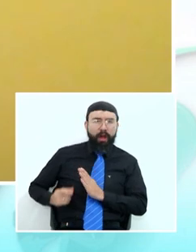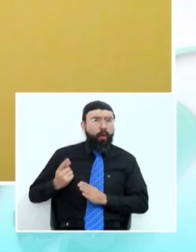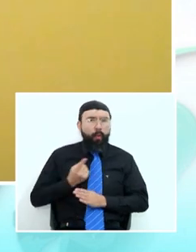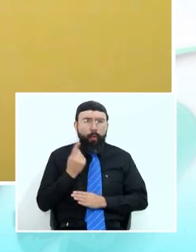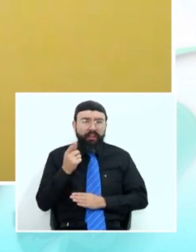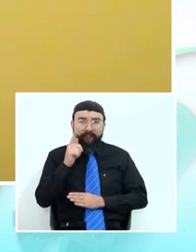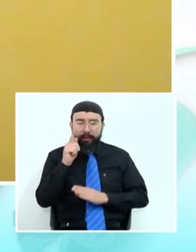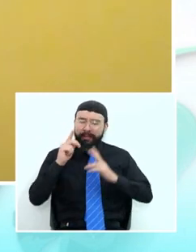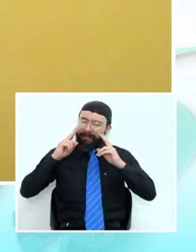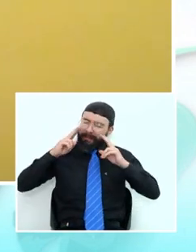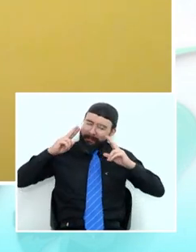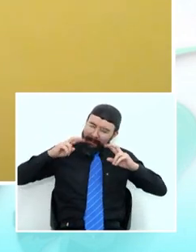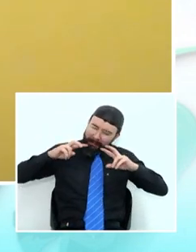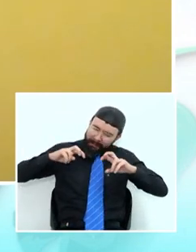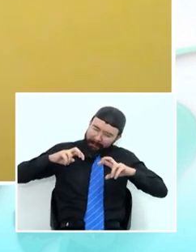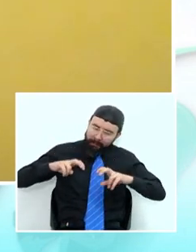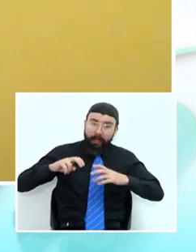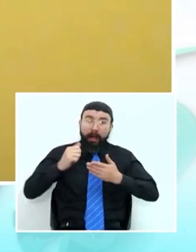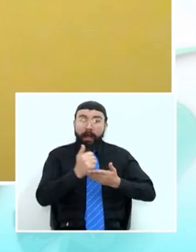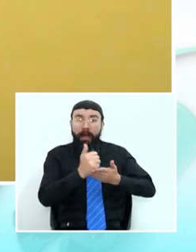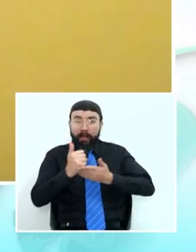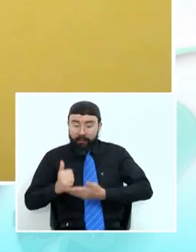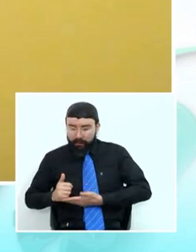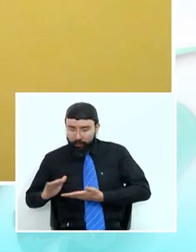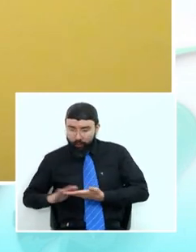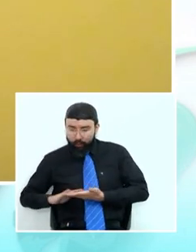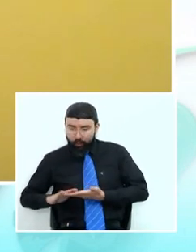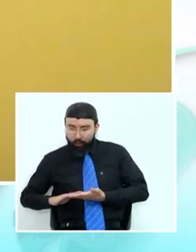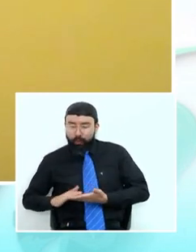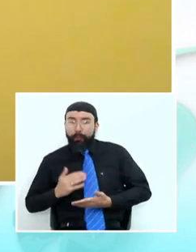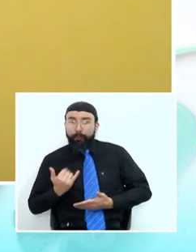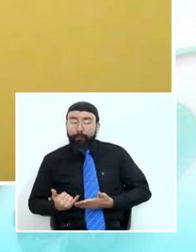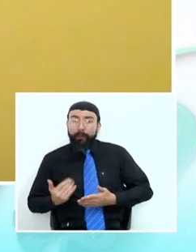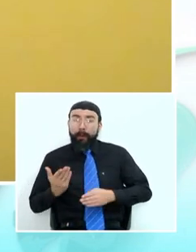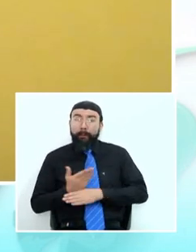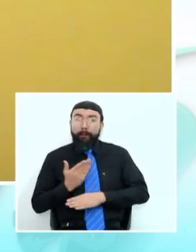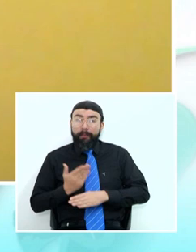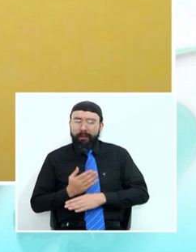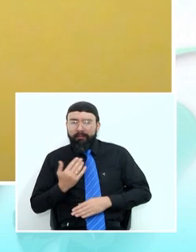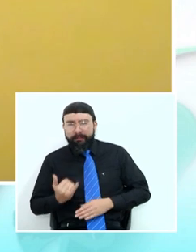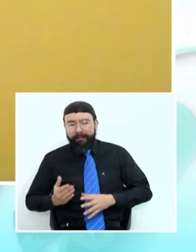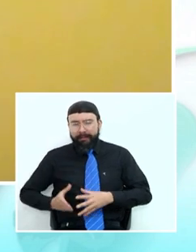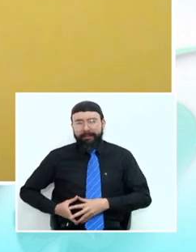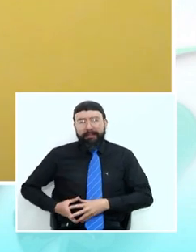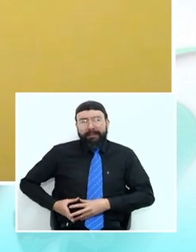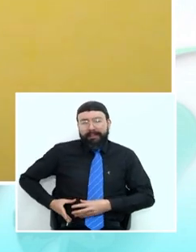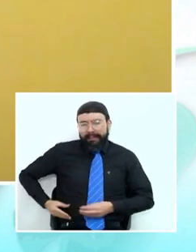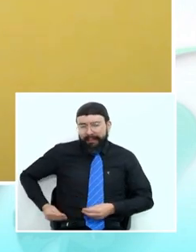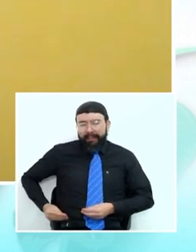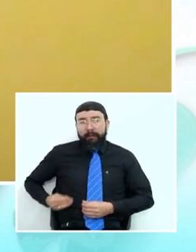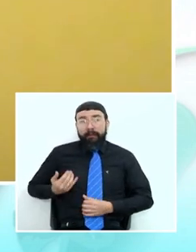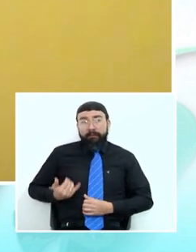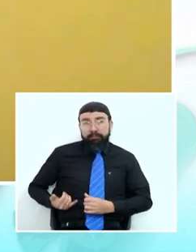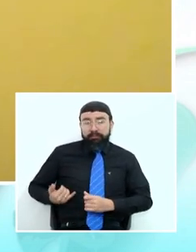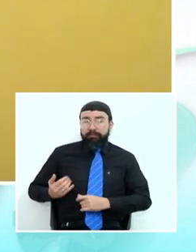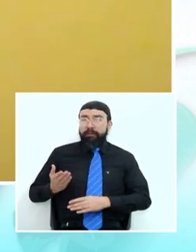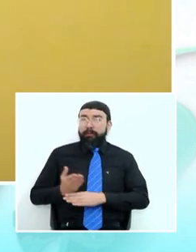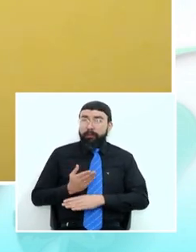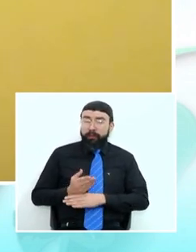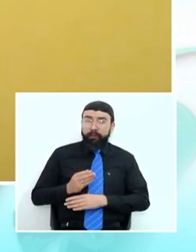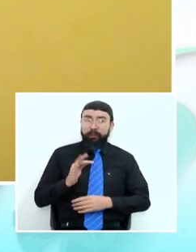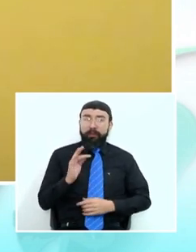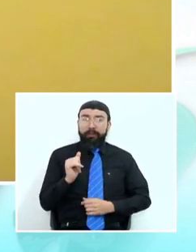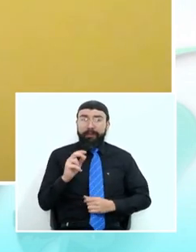investigado que puede corregir el problema que tiene cuando un hígado tiene problemas de transaminasas es